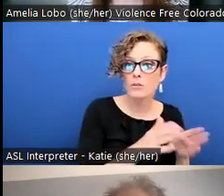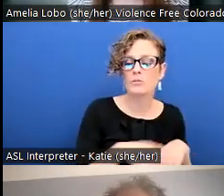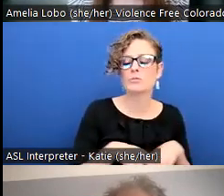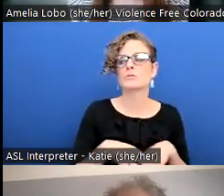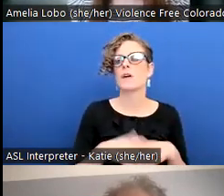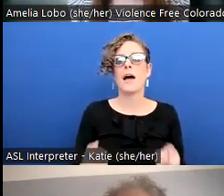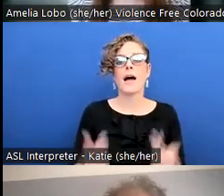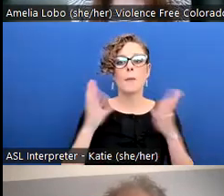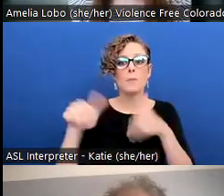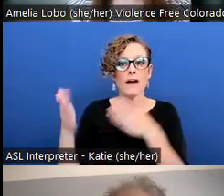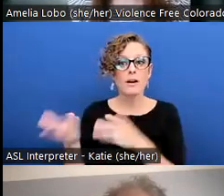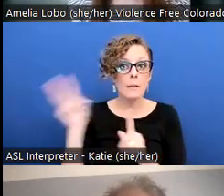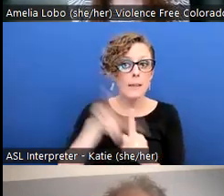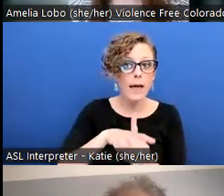profesionistas,